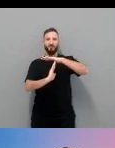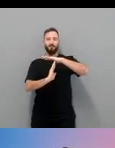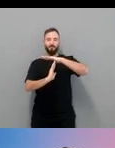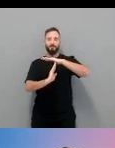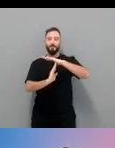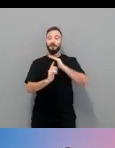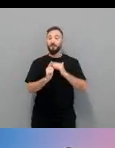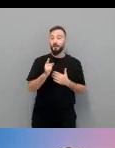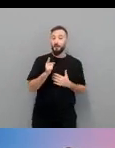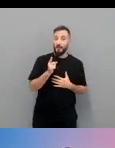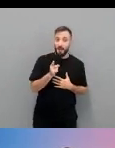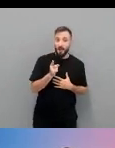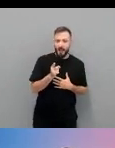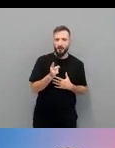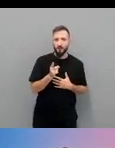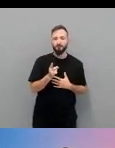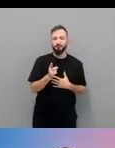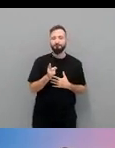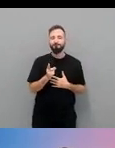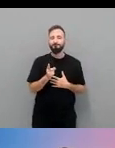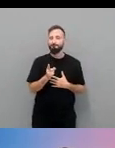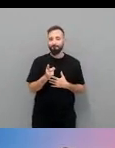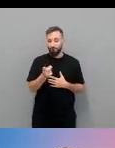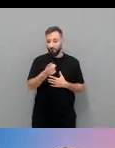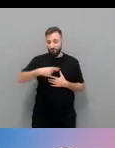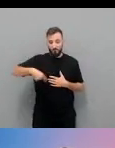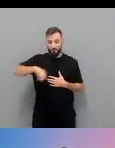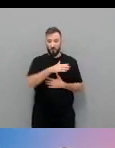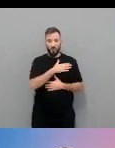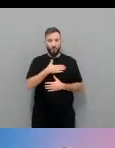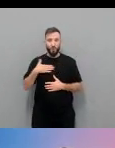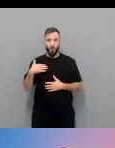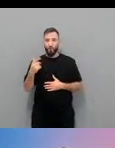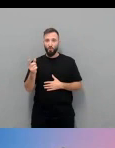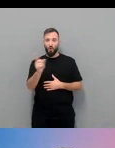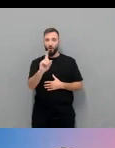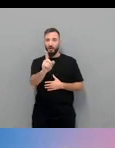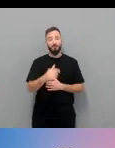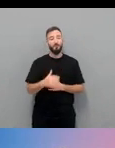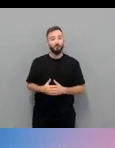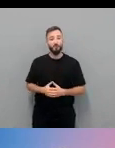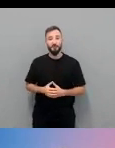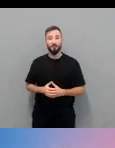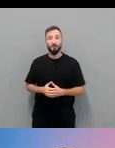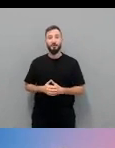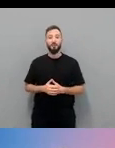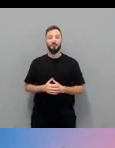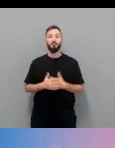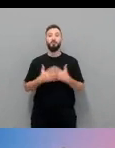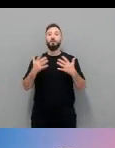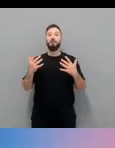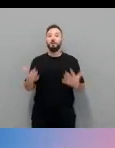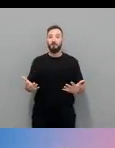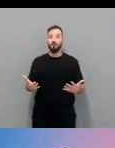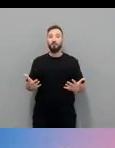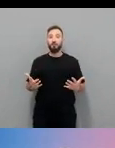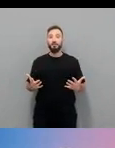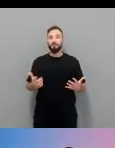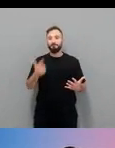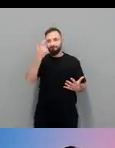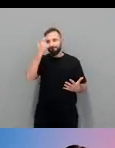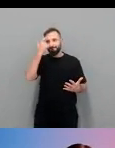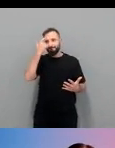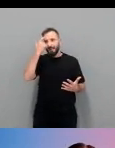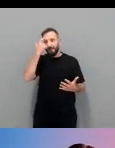eso no queremos. Entonces, tenéis que estar siempre muy pendientes de esas caducidades,